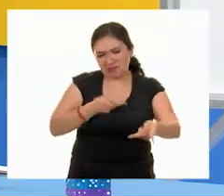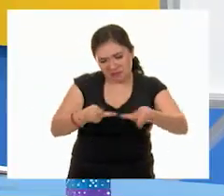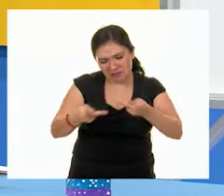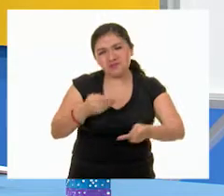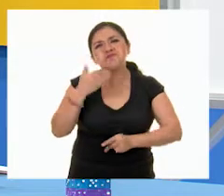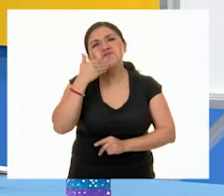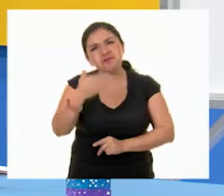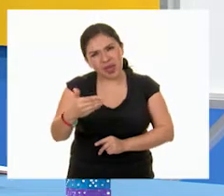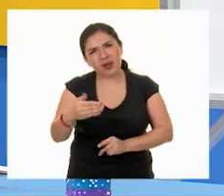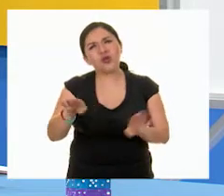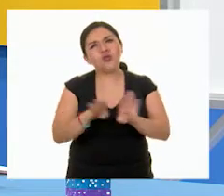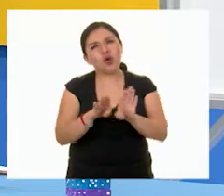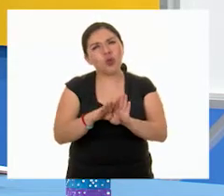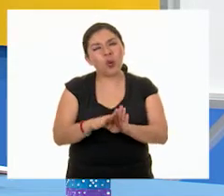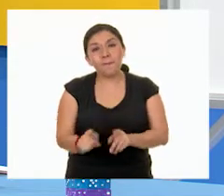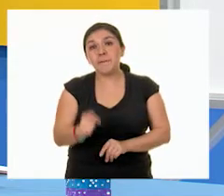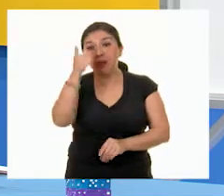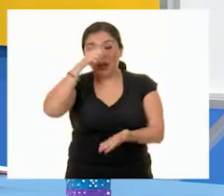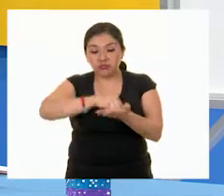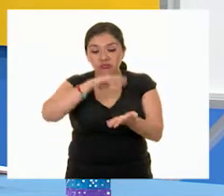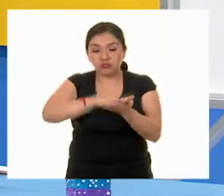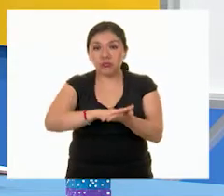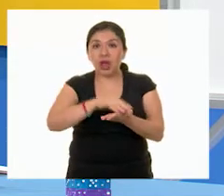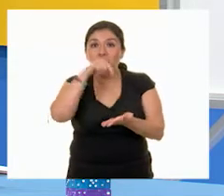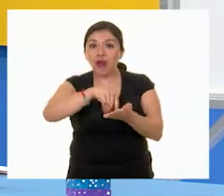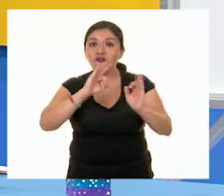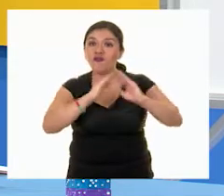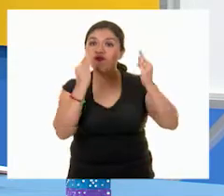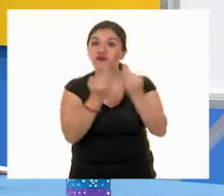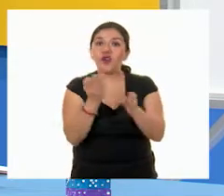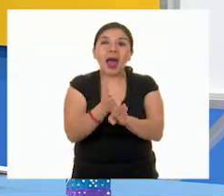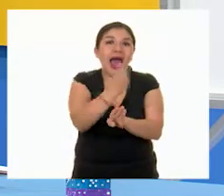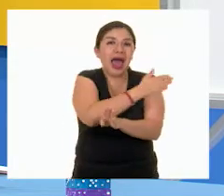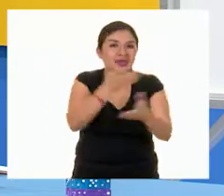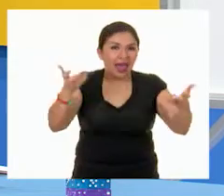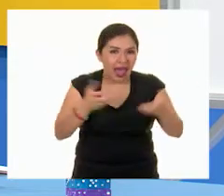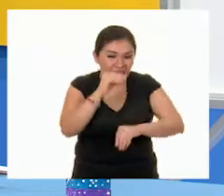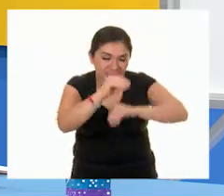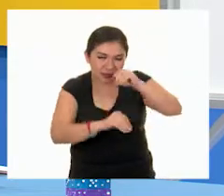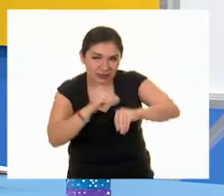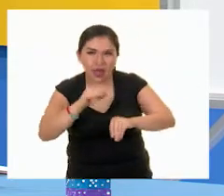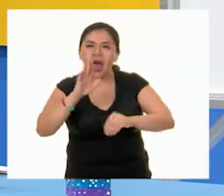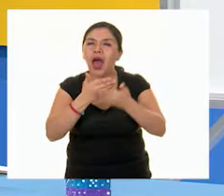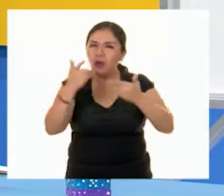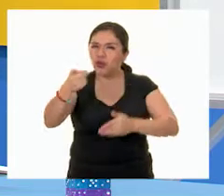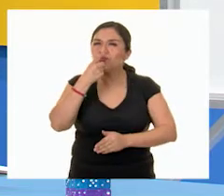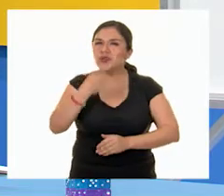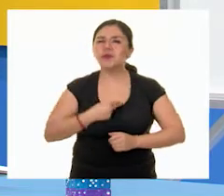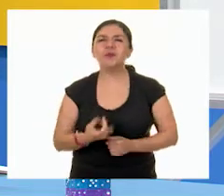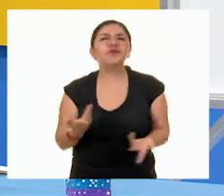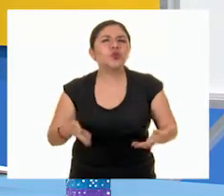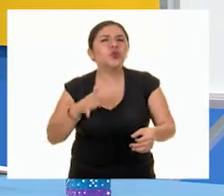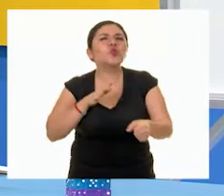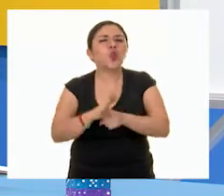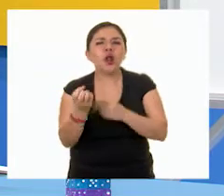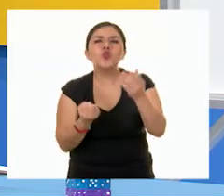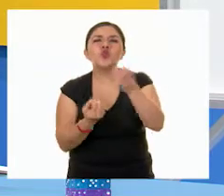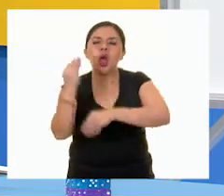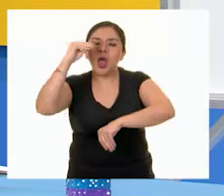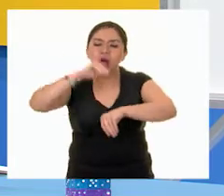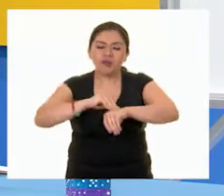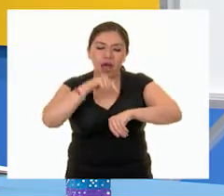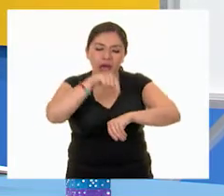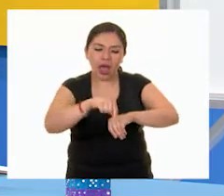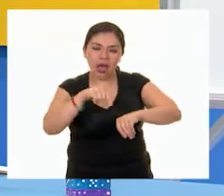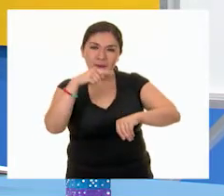estrategia. Tomar como referente los prismas que ya hemos armado. Entonces dime, ¿cuáles serían las nuevas